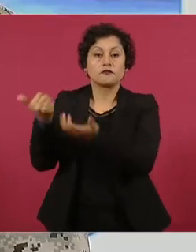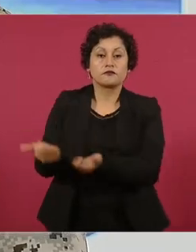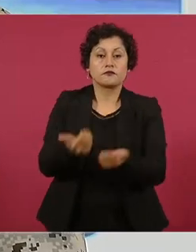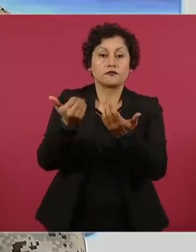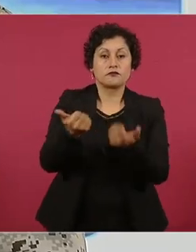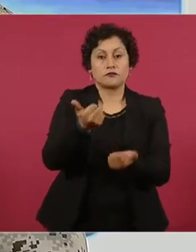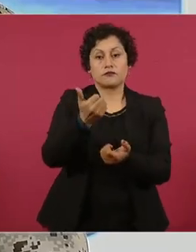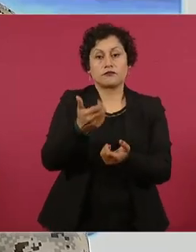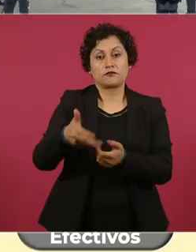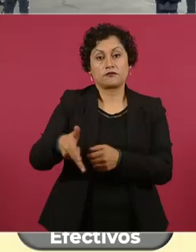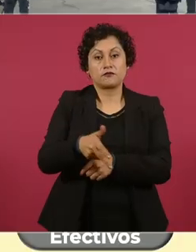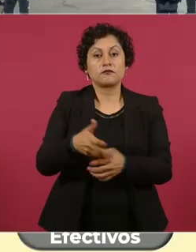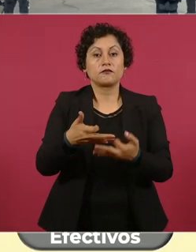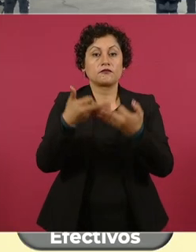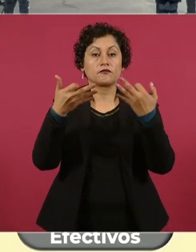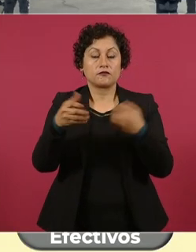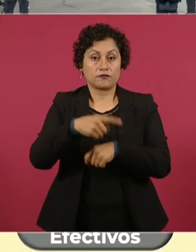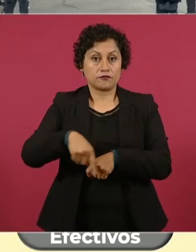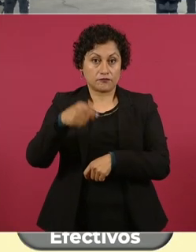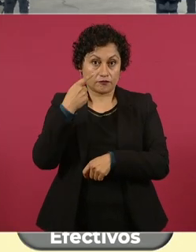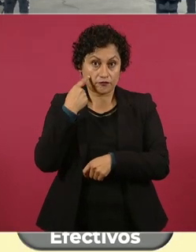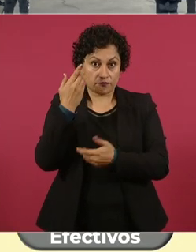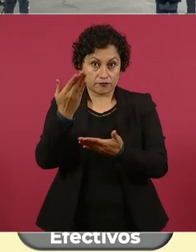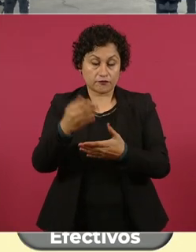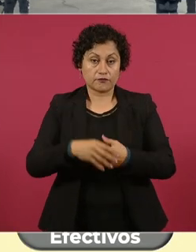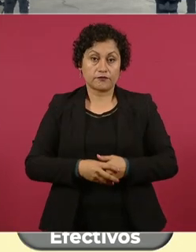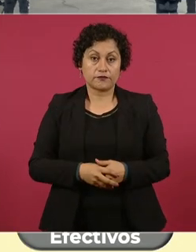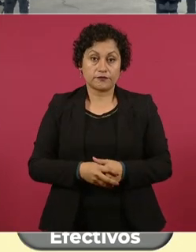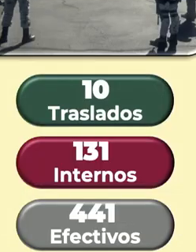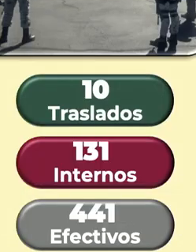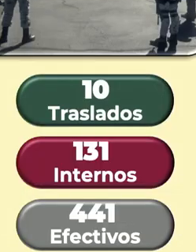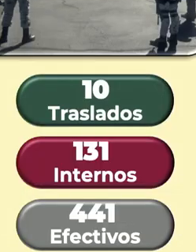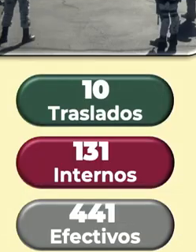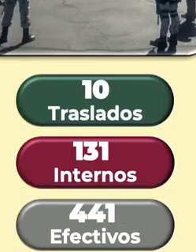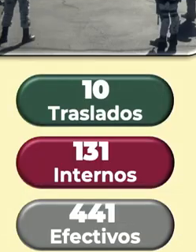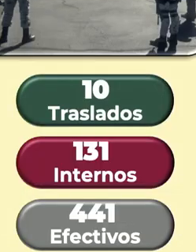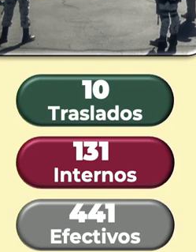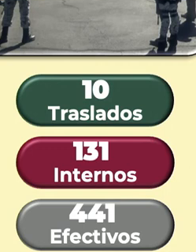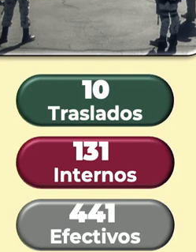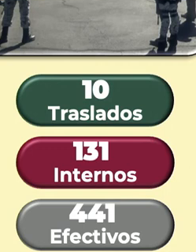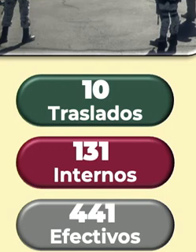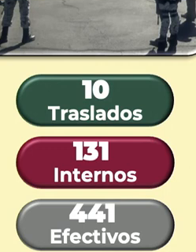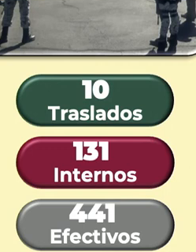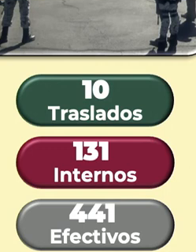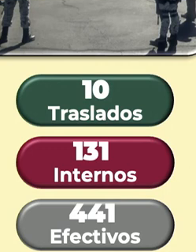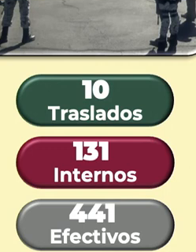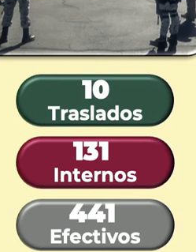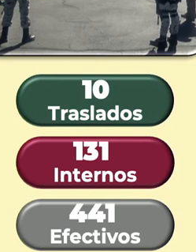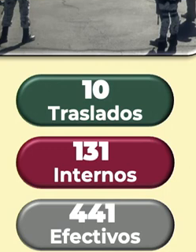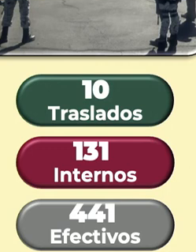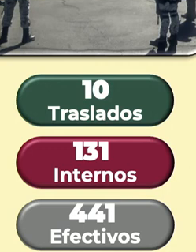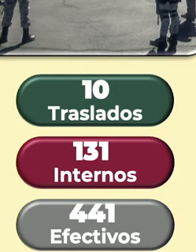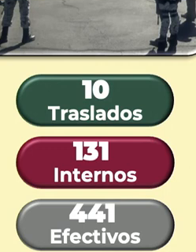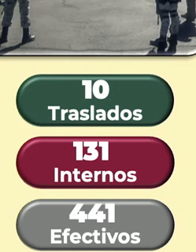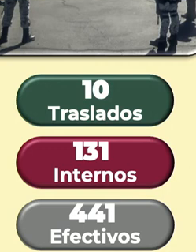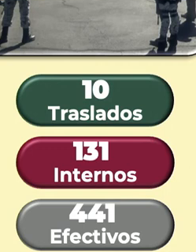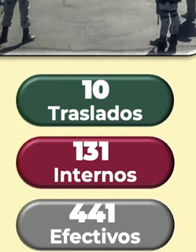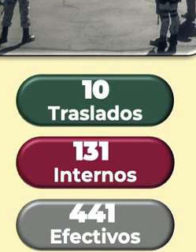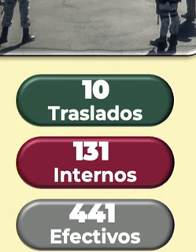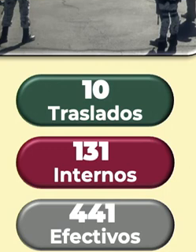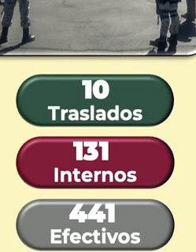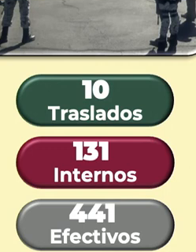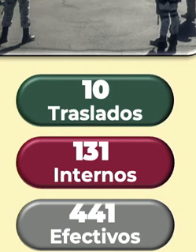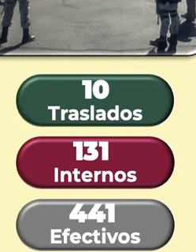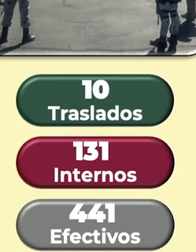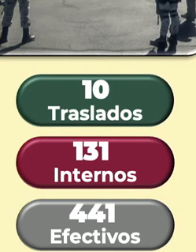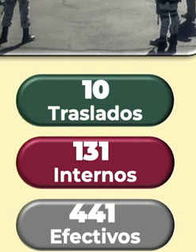48 mil 584 toneladas en mil 93 viajes con 13 mil 116 efectivos en apoyo. Asimismo,